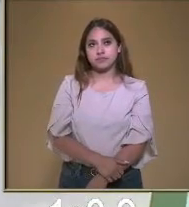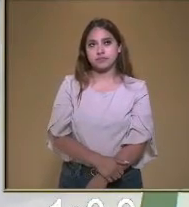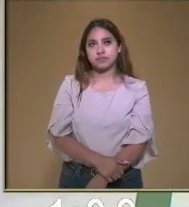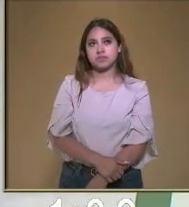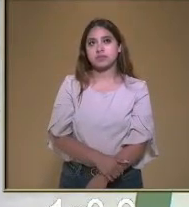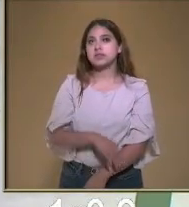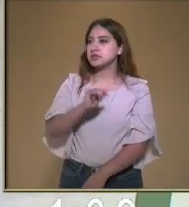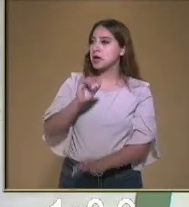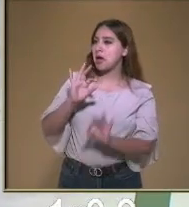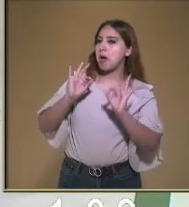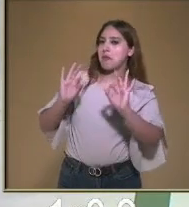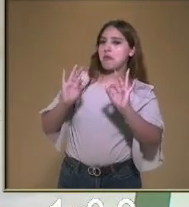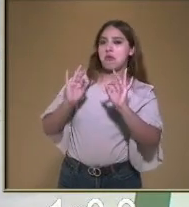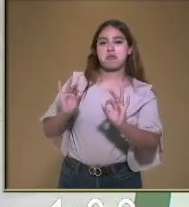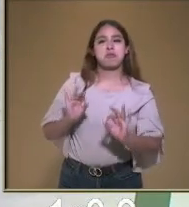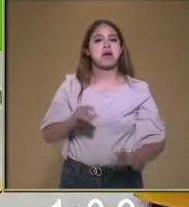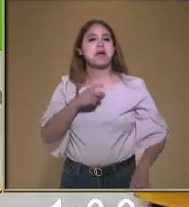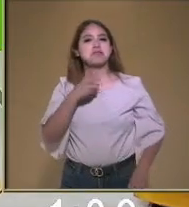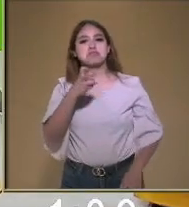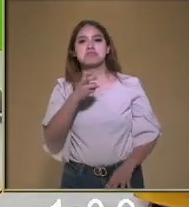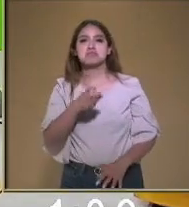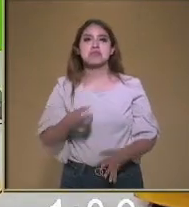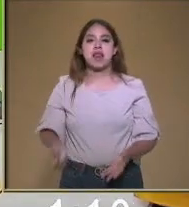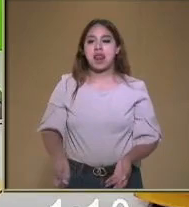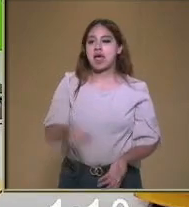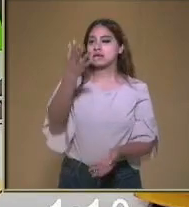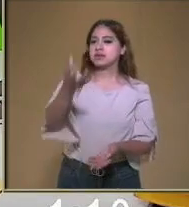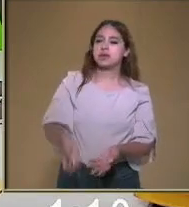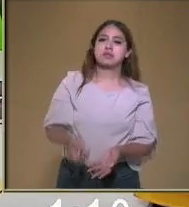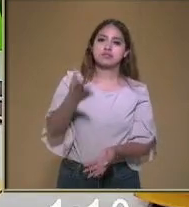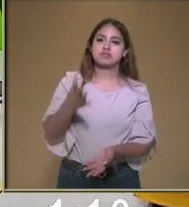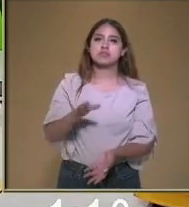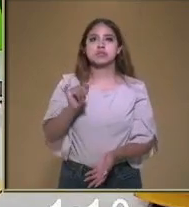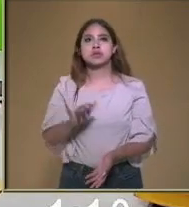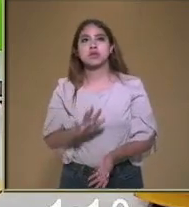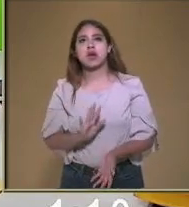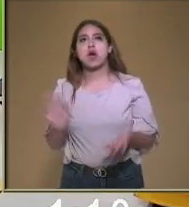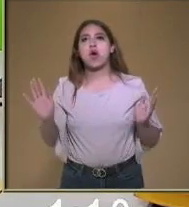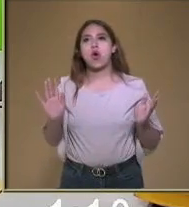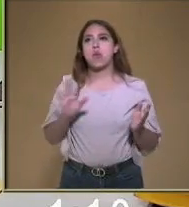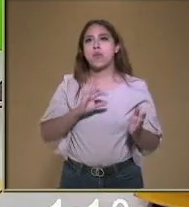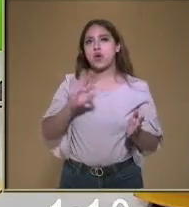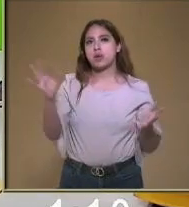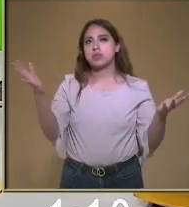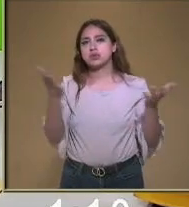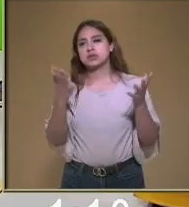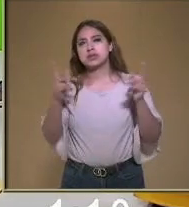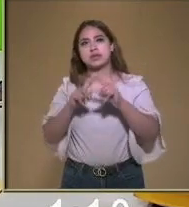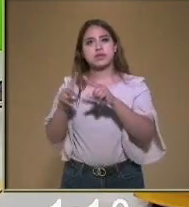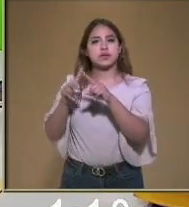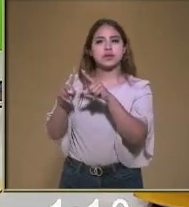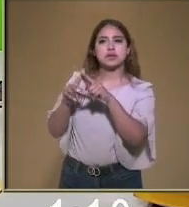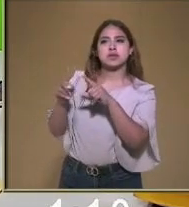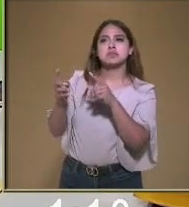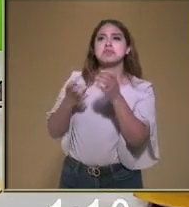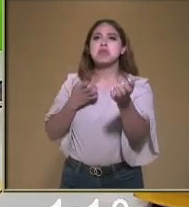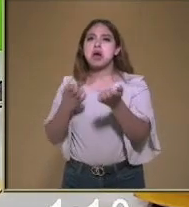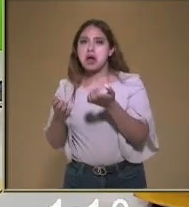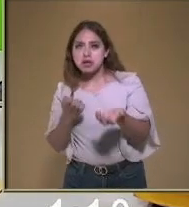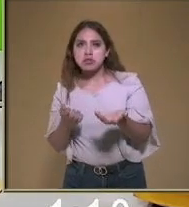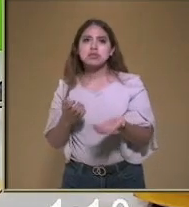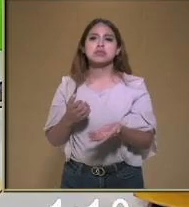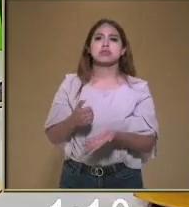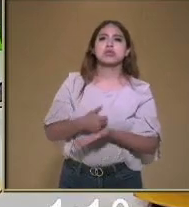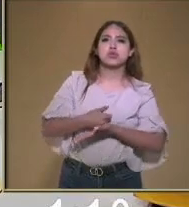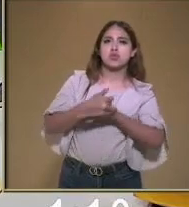Y excelente, ahí estamos lanzando. Y podemos ir a empezar o complementarlo con algunas variantes, comenzar a hacerlo a forma de